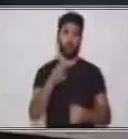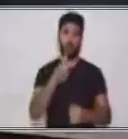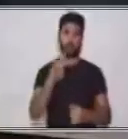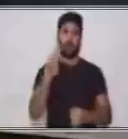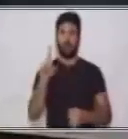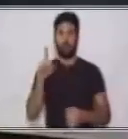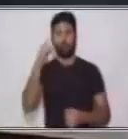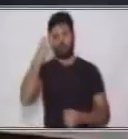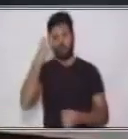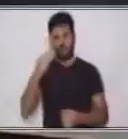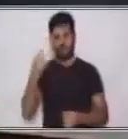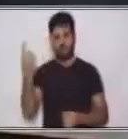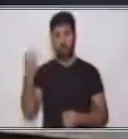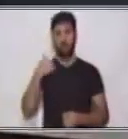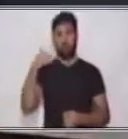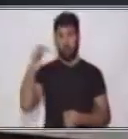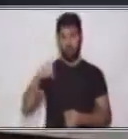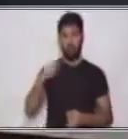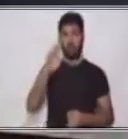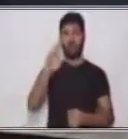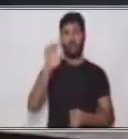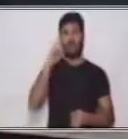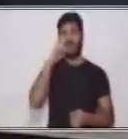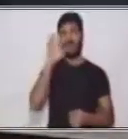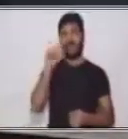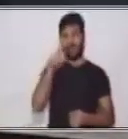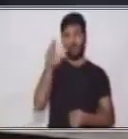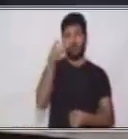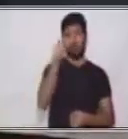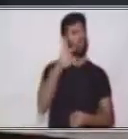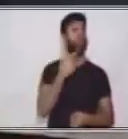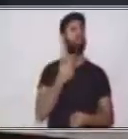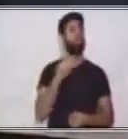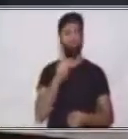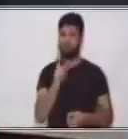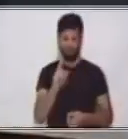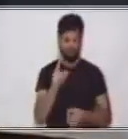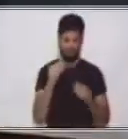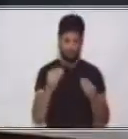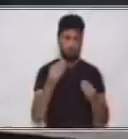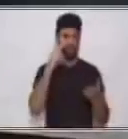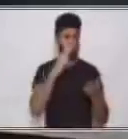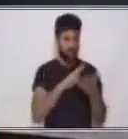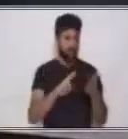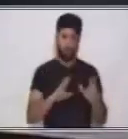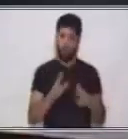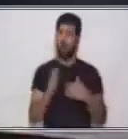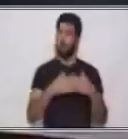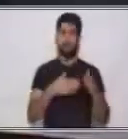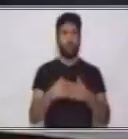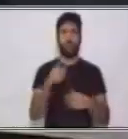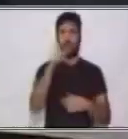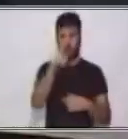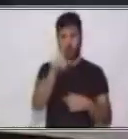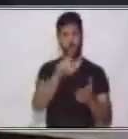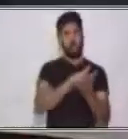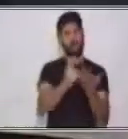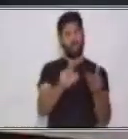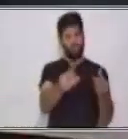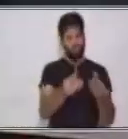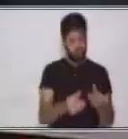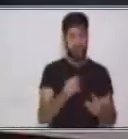yo les pongo un reto a ustedes. Si no les gusta mucho leer, que podamos identificar la lectura por lo menos 30 minutos